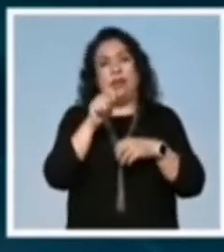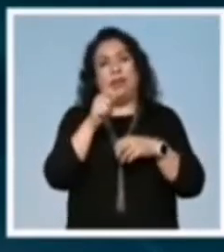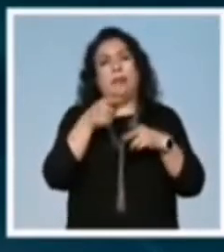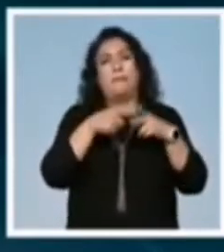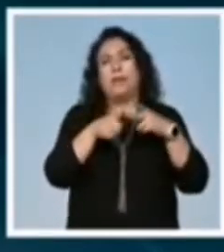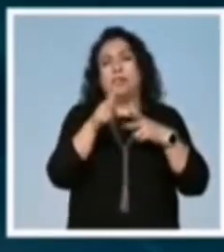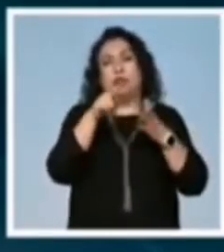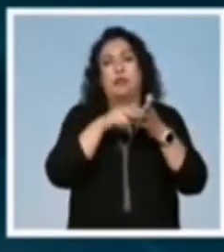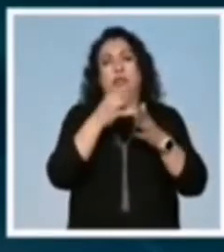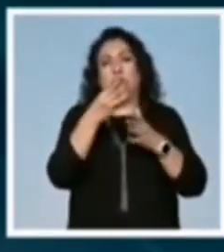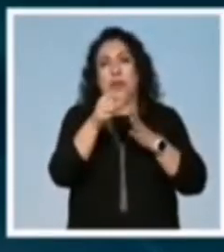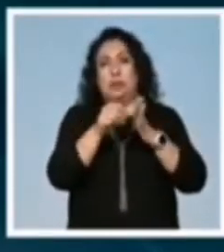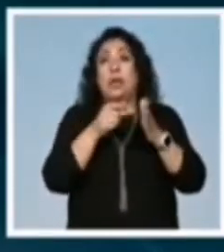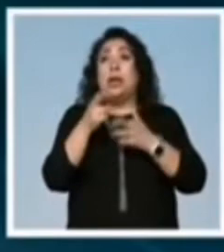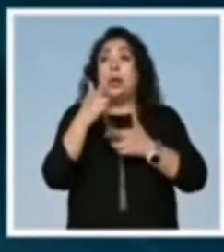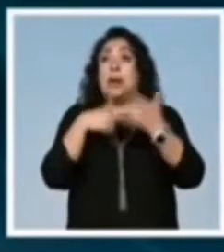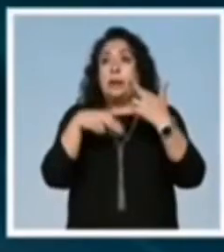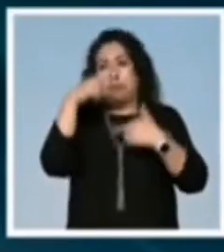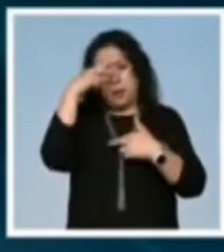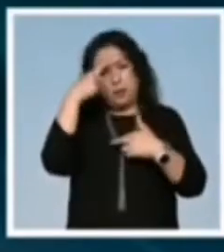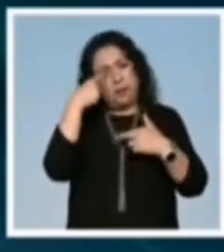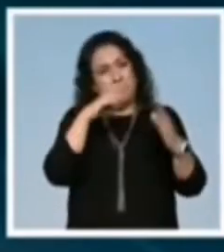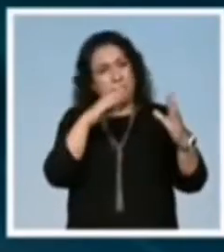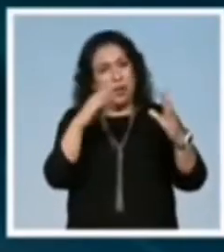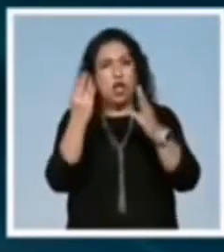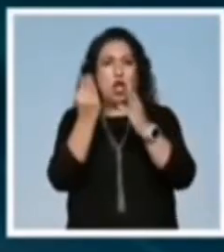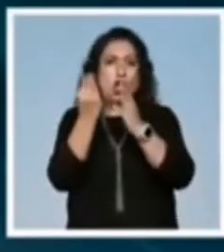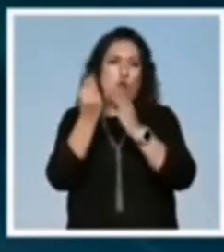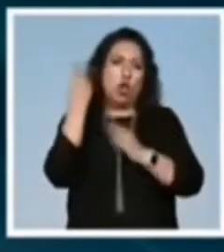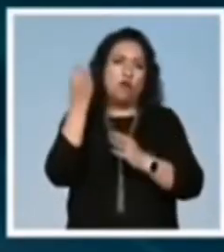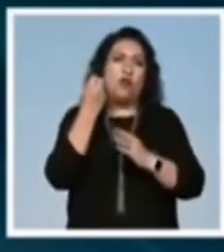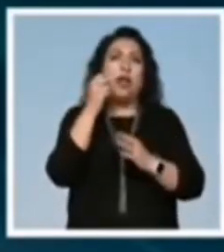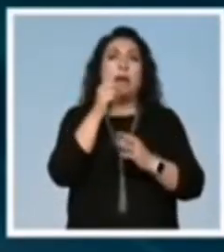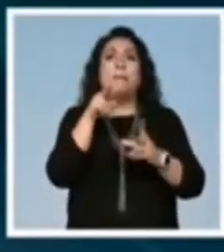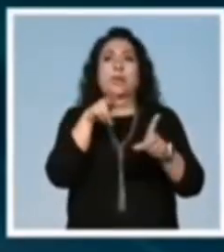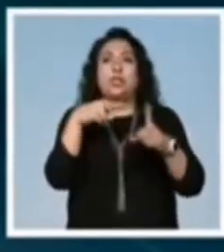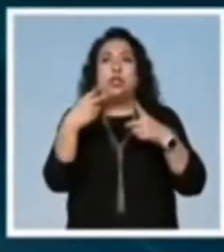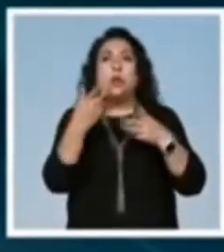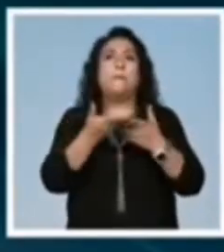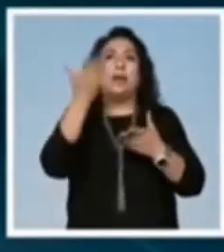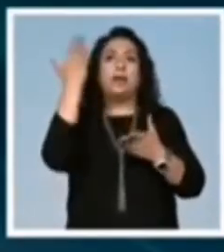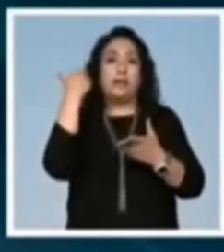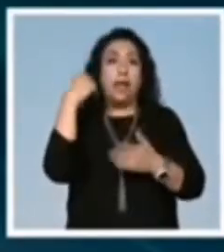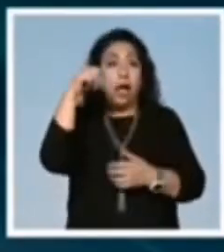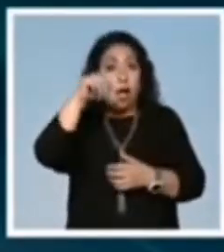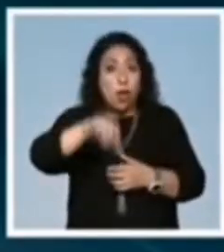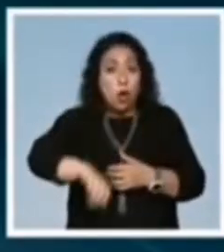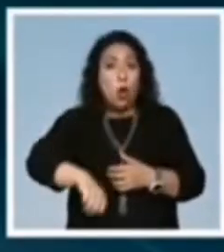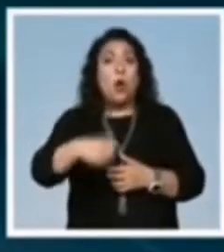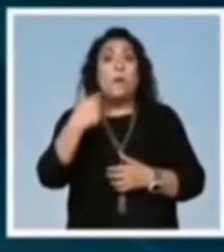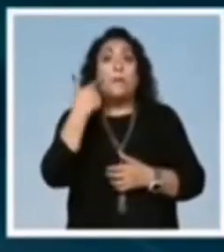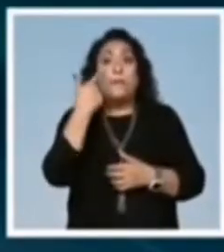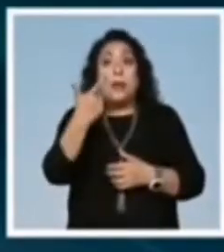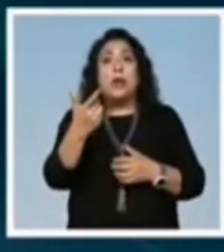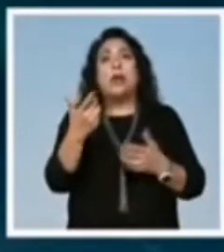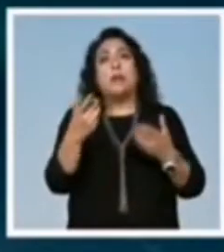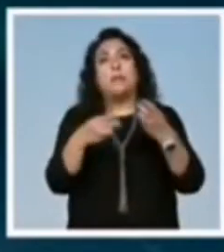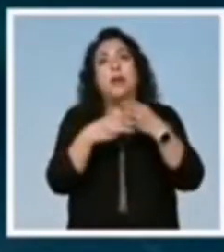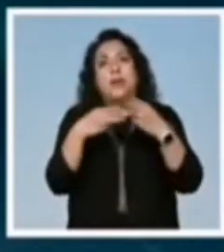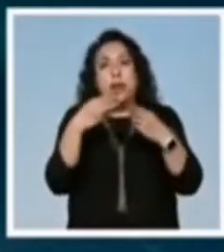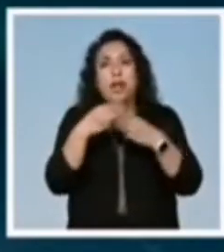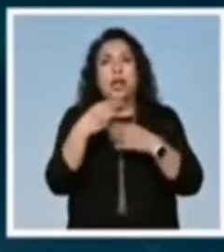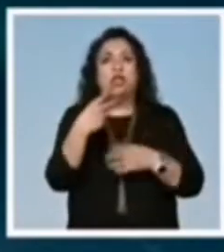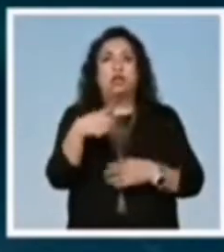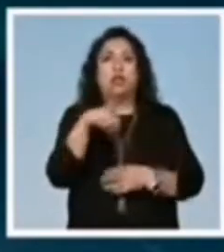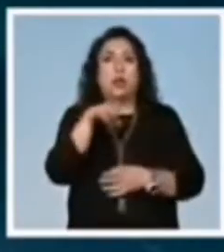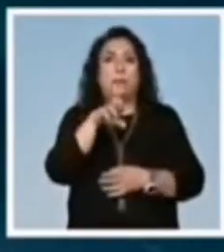este año, regresó a México para impartir la conferencia Una mirada al pasado desde el presente, reconstruyendo materialidades